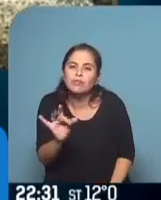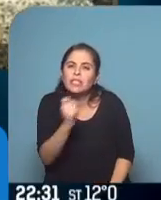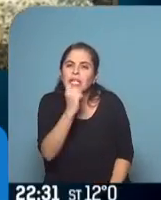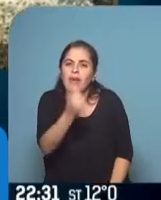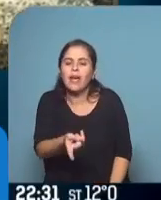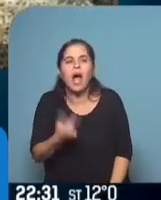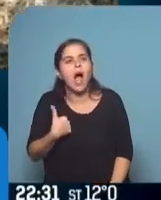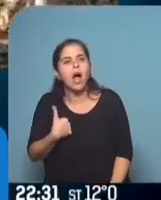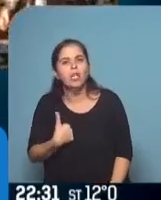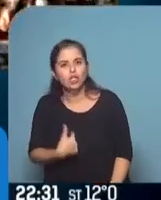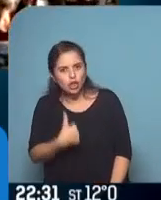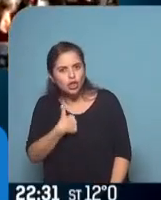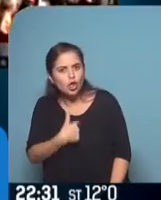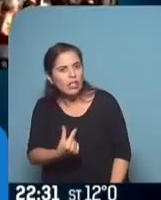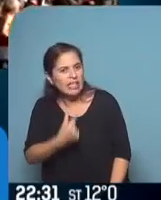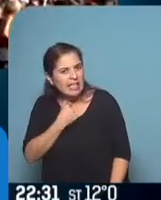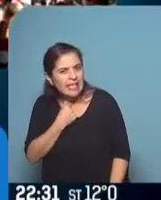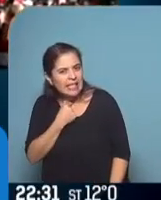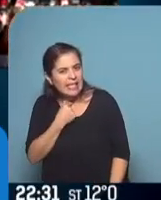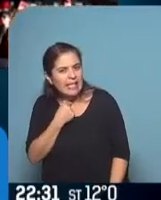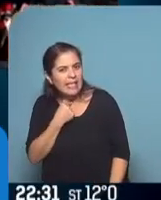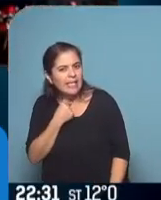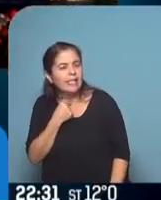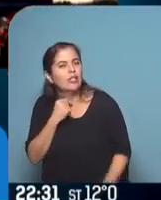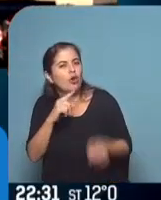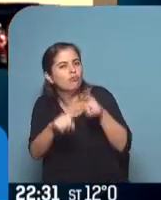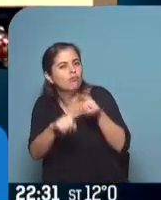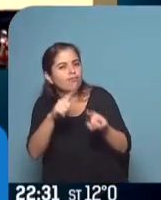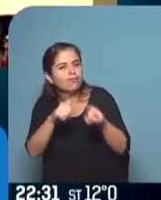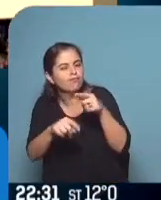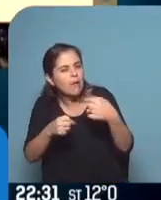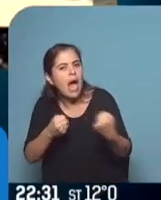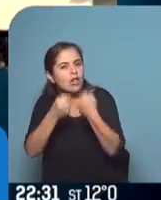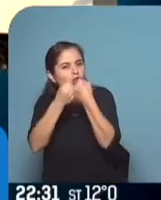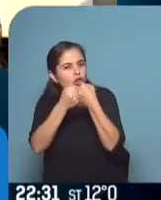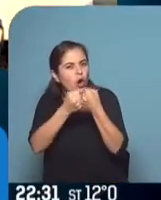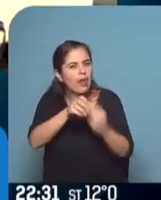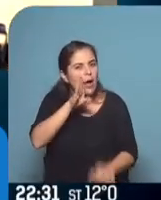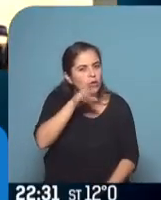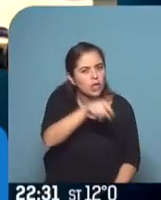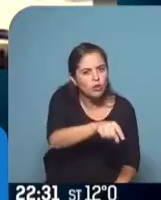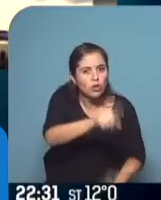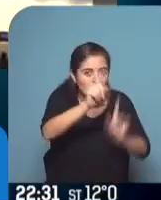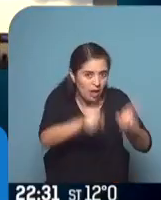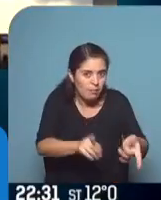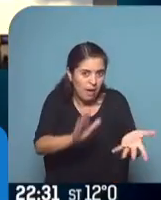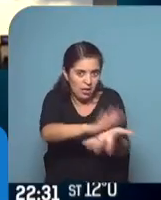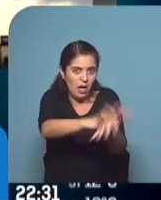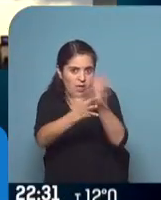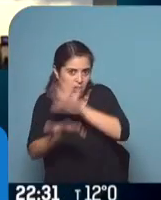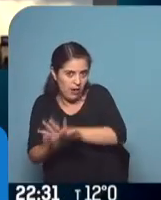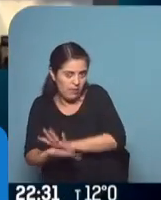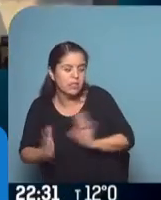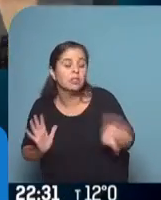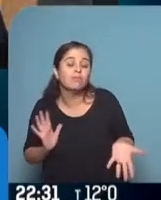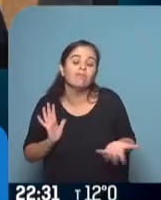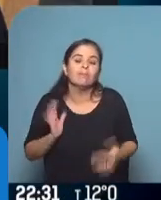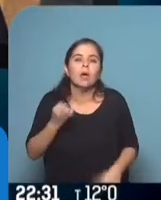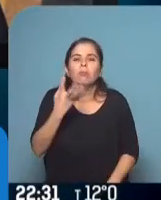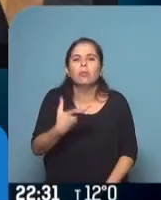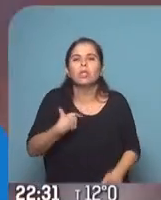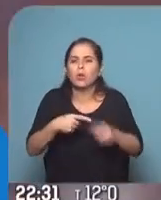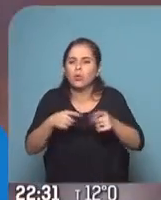para un político norteamericano hacer lo propio. Creo que ambos estados en estos 40 años están hoy en día presos de